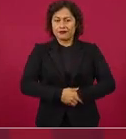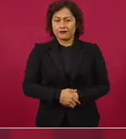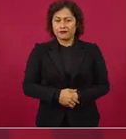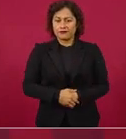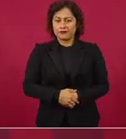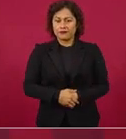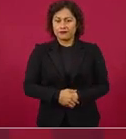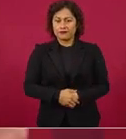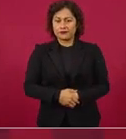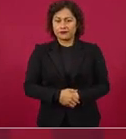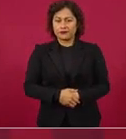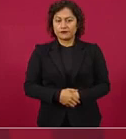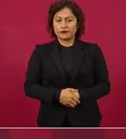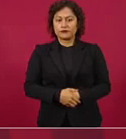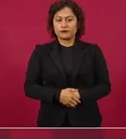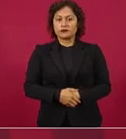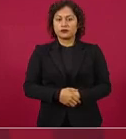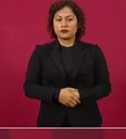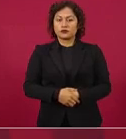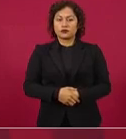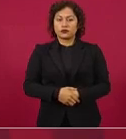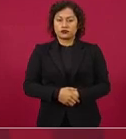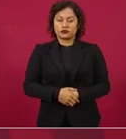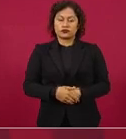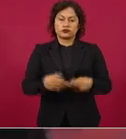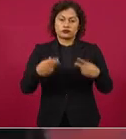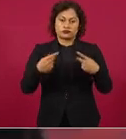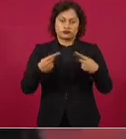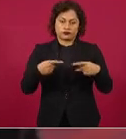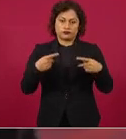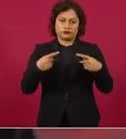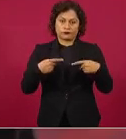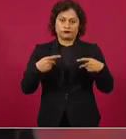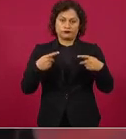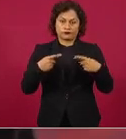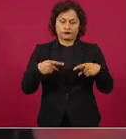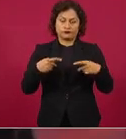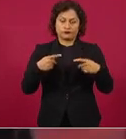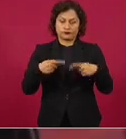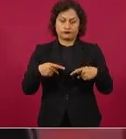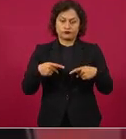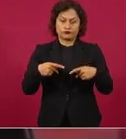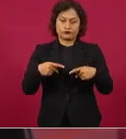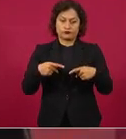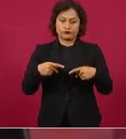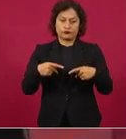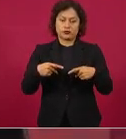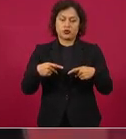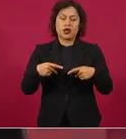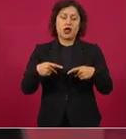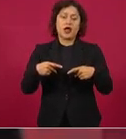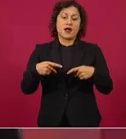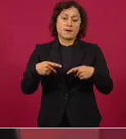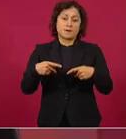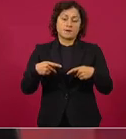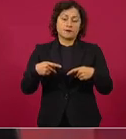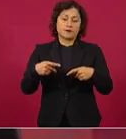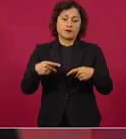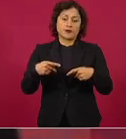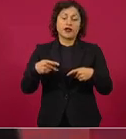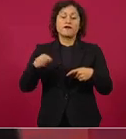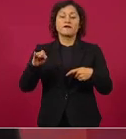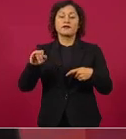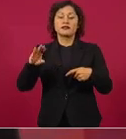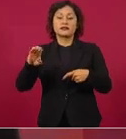y fueron apoyados después por agentes de la Fiscalía Estatal.